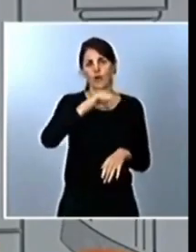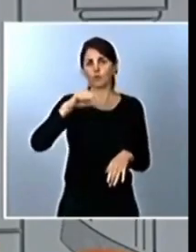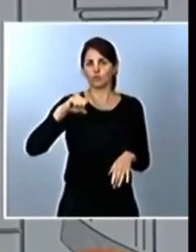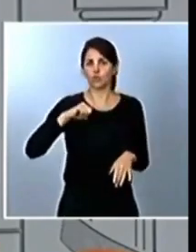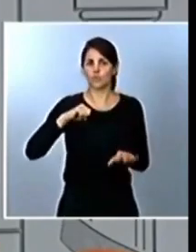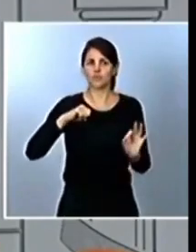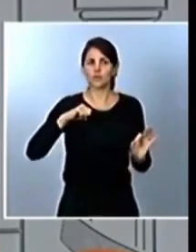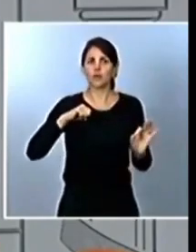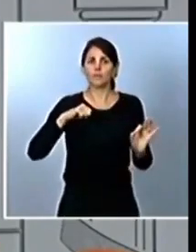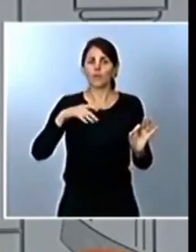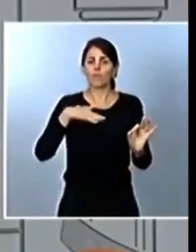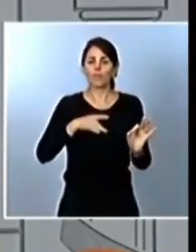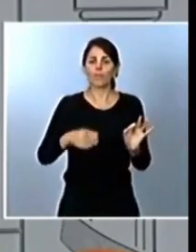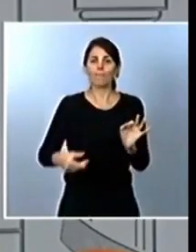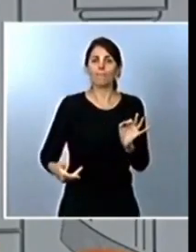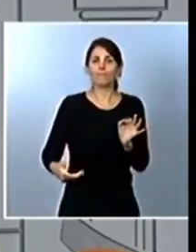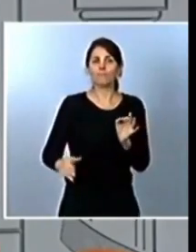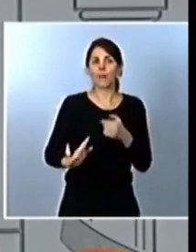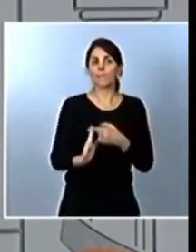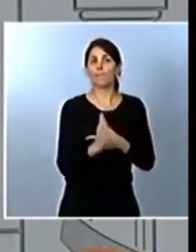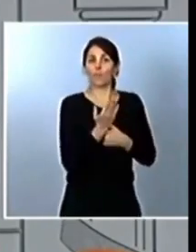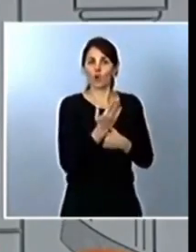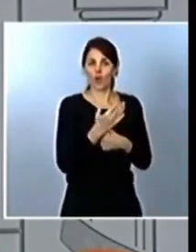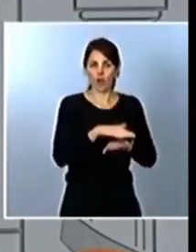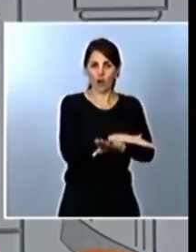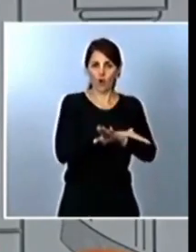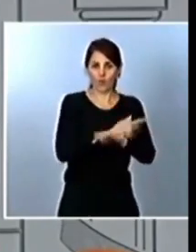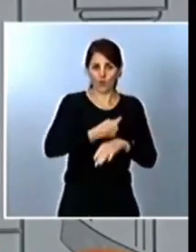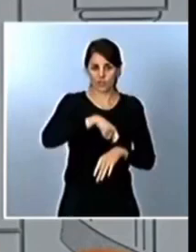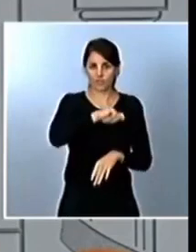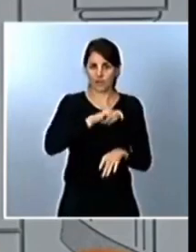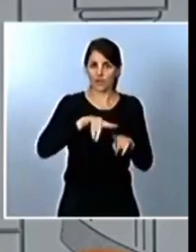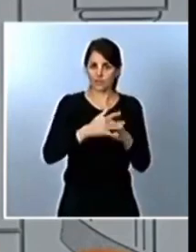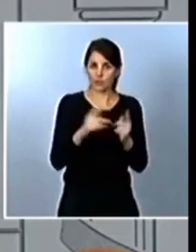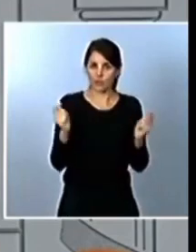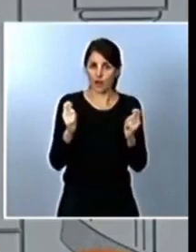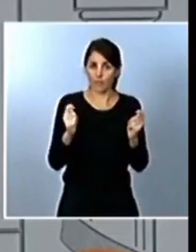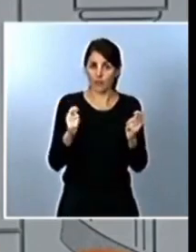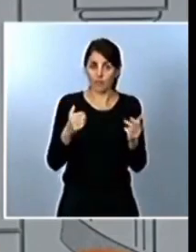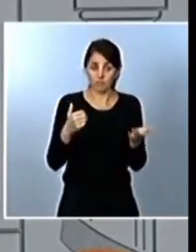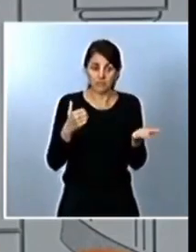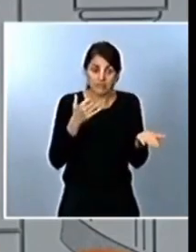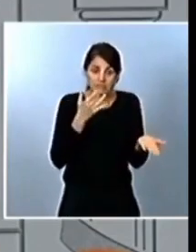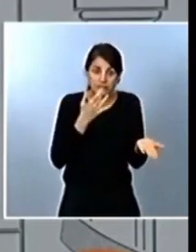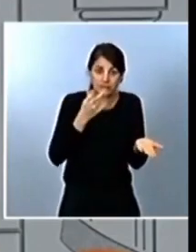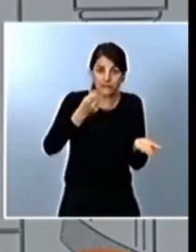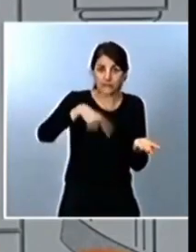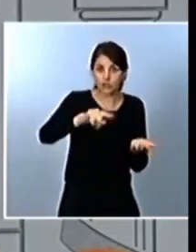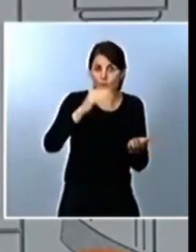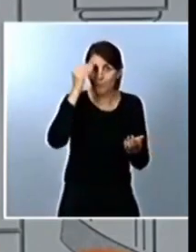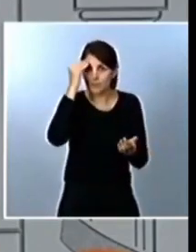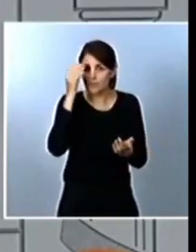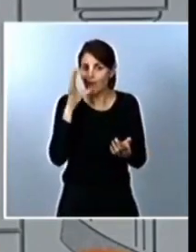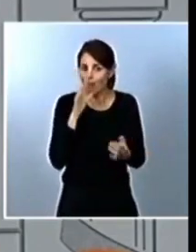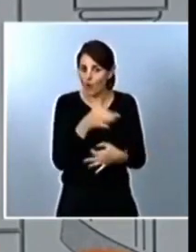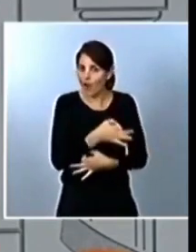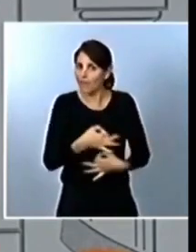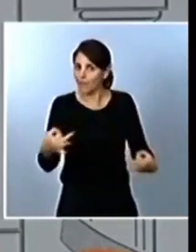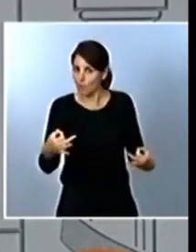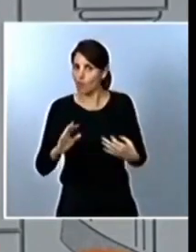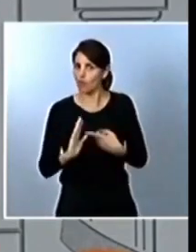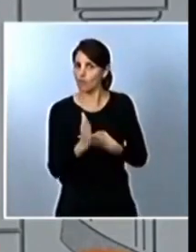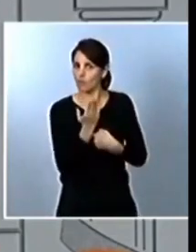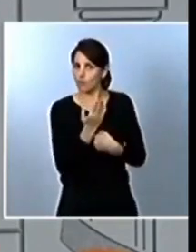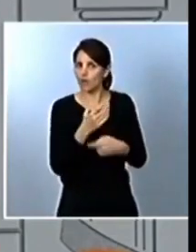agosto, necesitan de este instrumento para ser mucho más eficaces en la contención del virus, entiendo que es una cuestión de Estado y, por tanto,